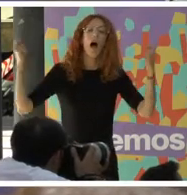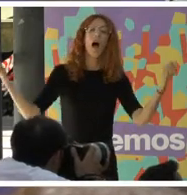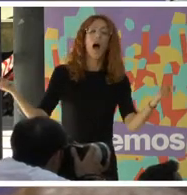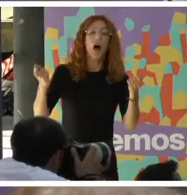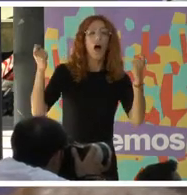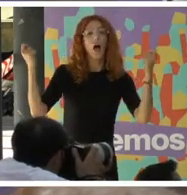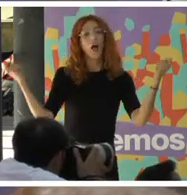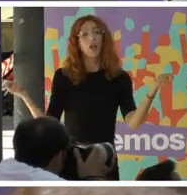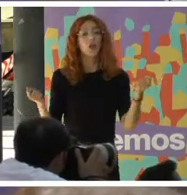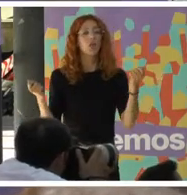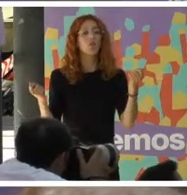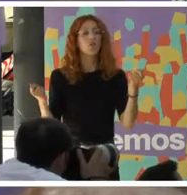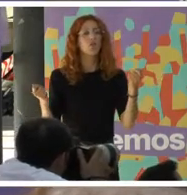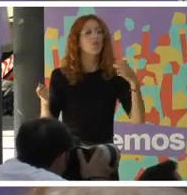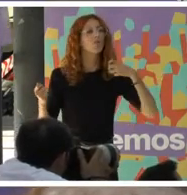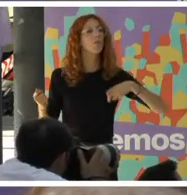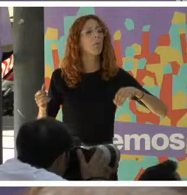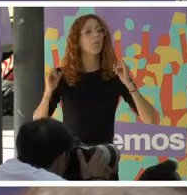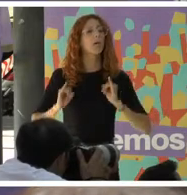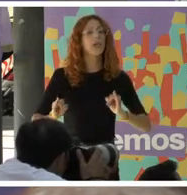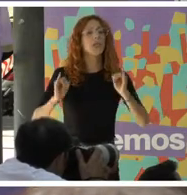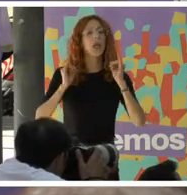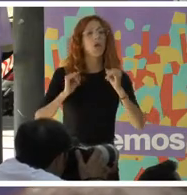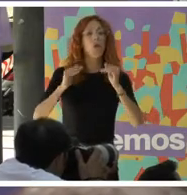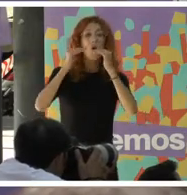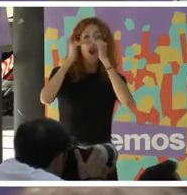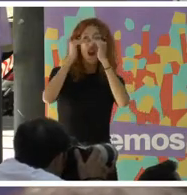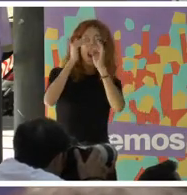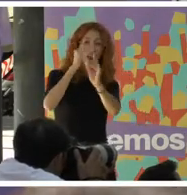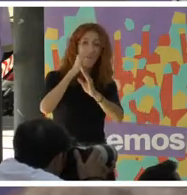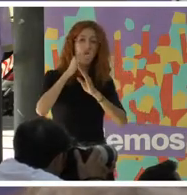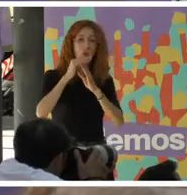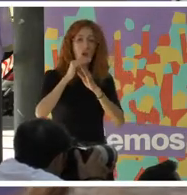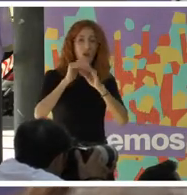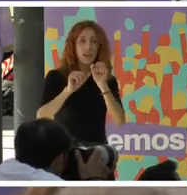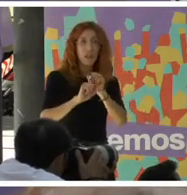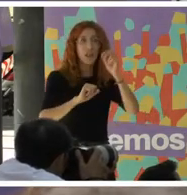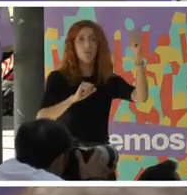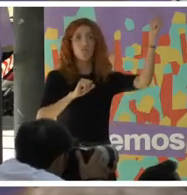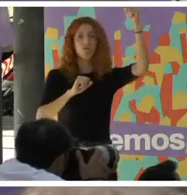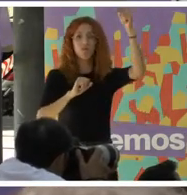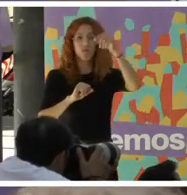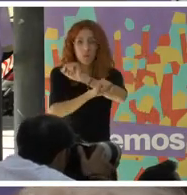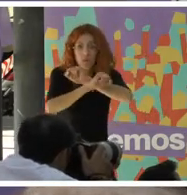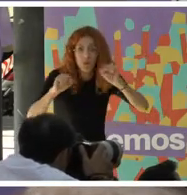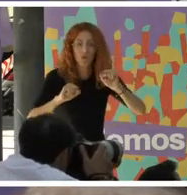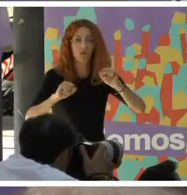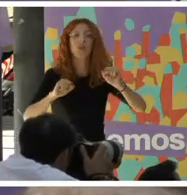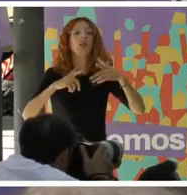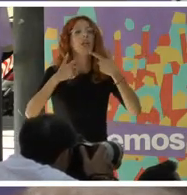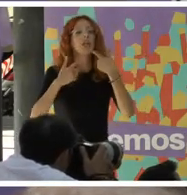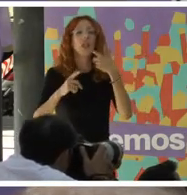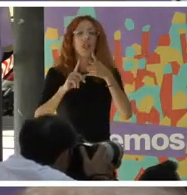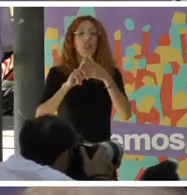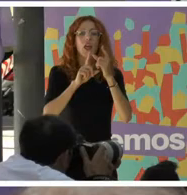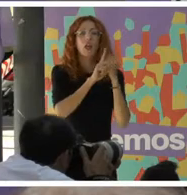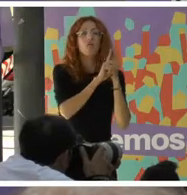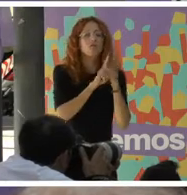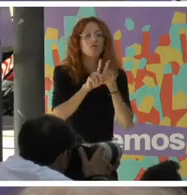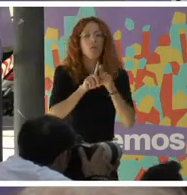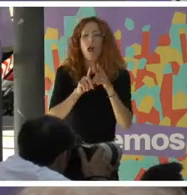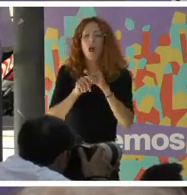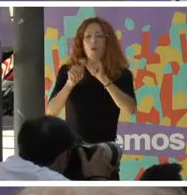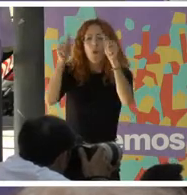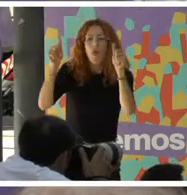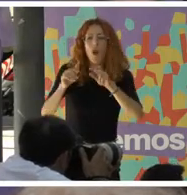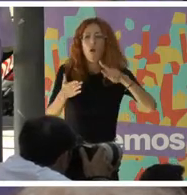campaña paseándose por un refugio antiaéreo y diciendo que ese es el modelo finlandés en el que hay más